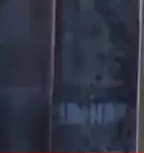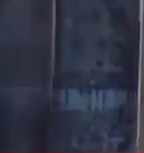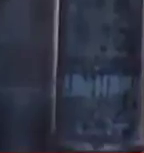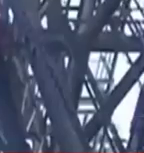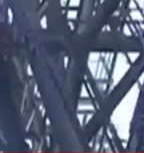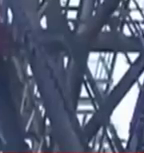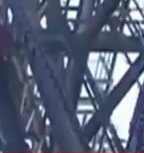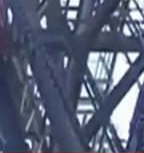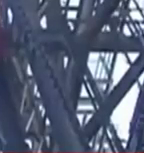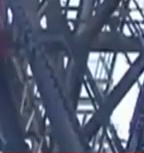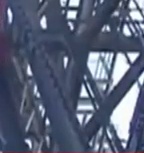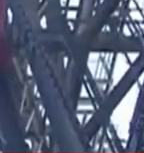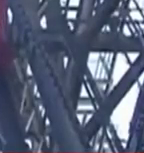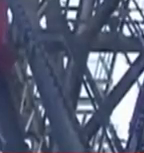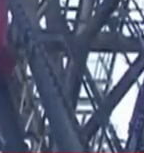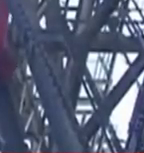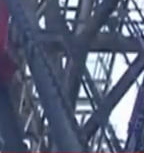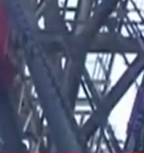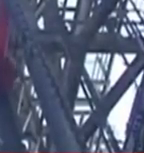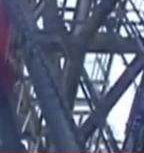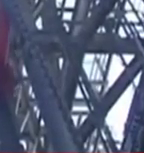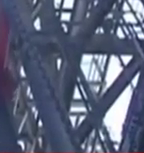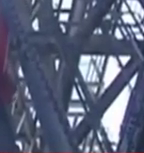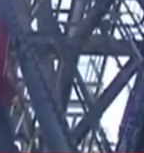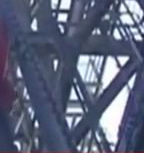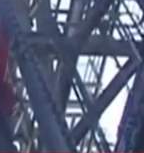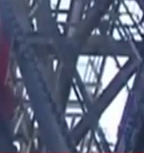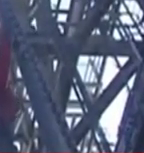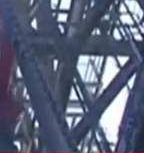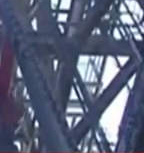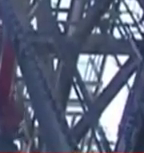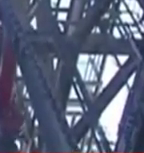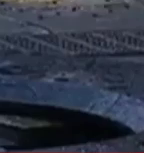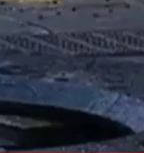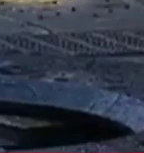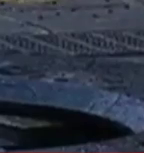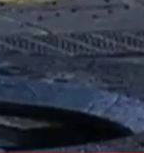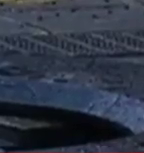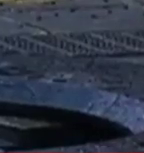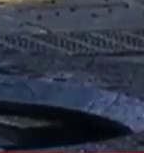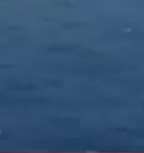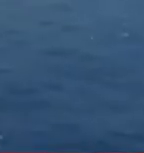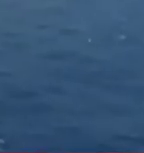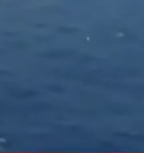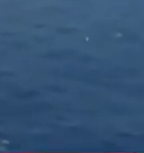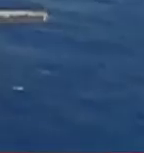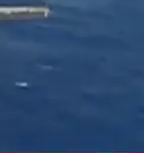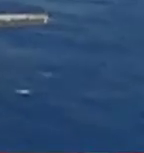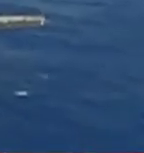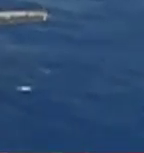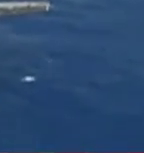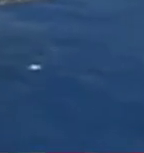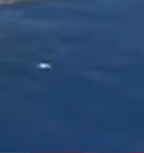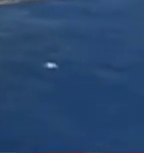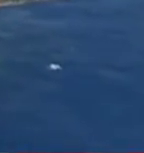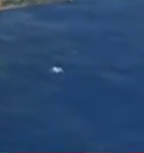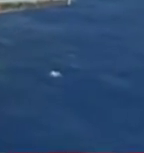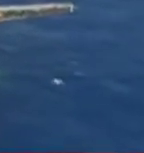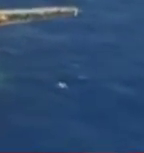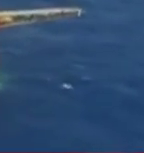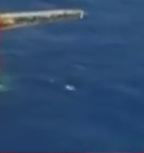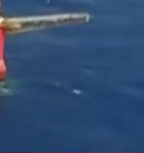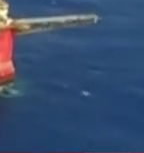individual y 6 más con distintos consorcios. ¿Cuál va a ser exactamente, ahondar un poquito en este tema, esta